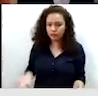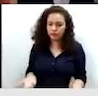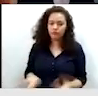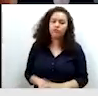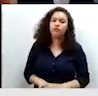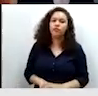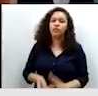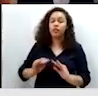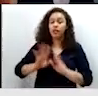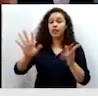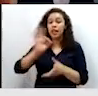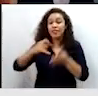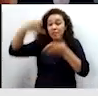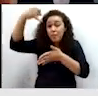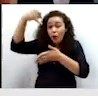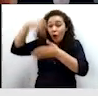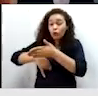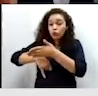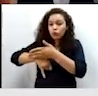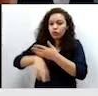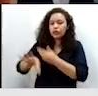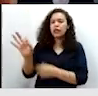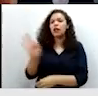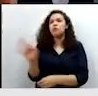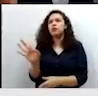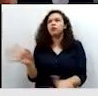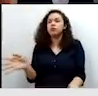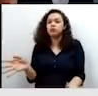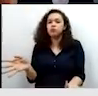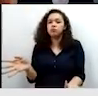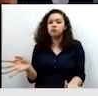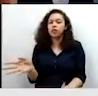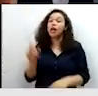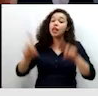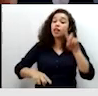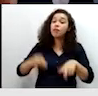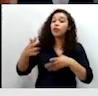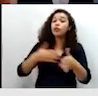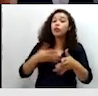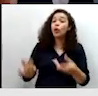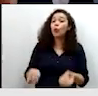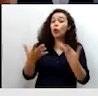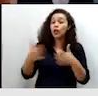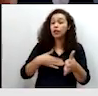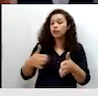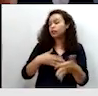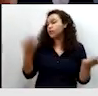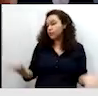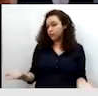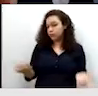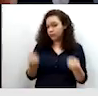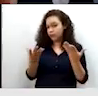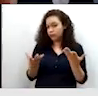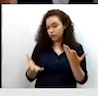el exhaustivo, a lo mejor allá te diría, depende qué tanto cochambre estés generando. Lo ideal es